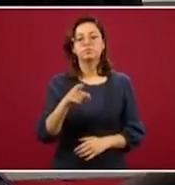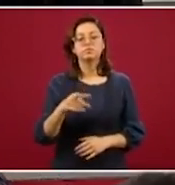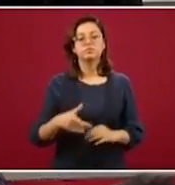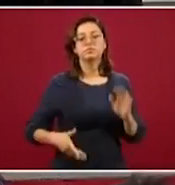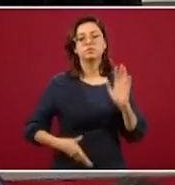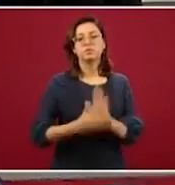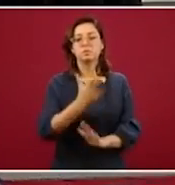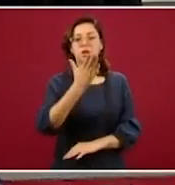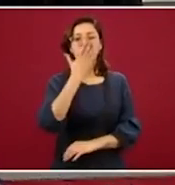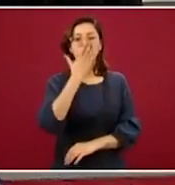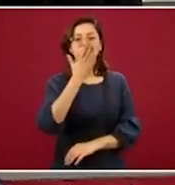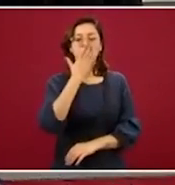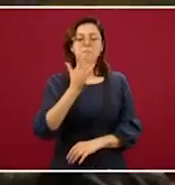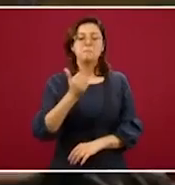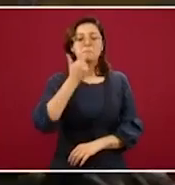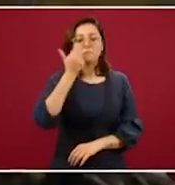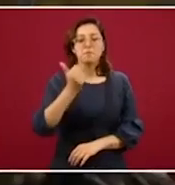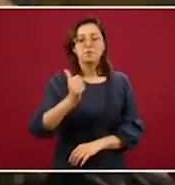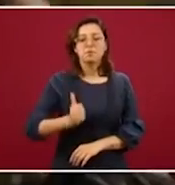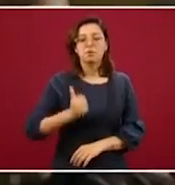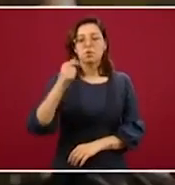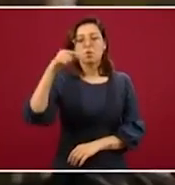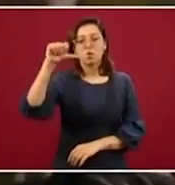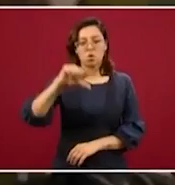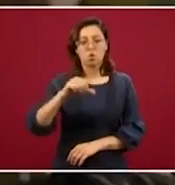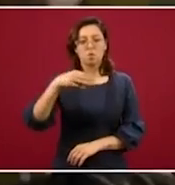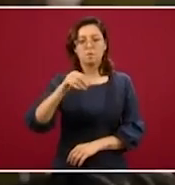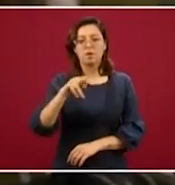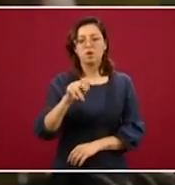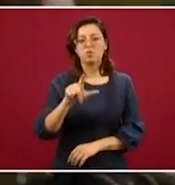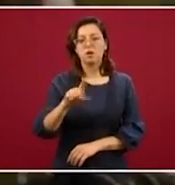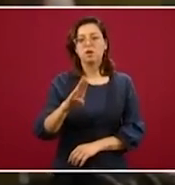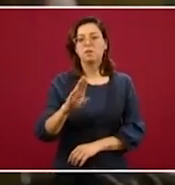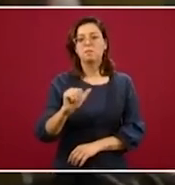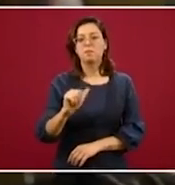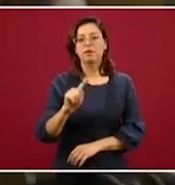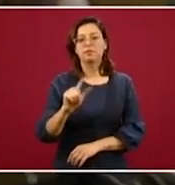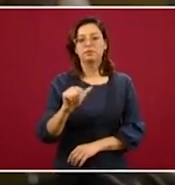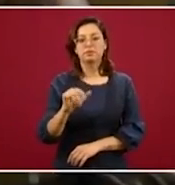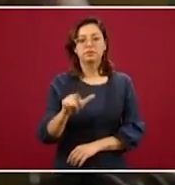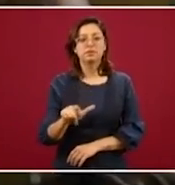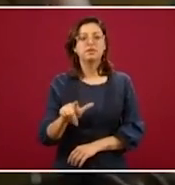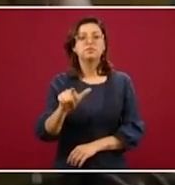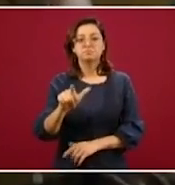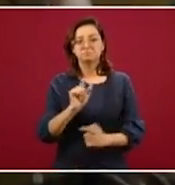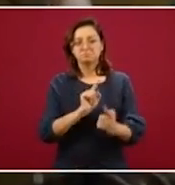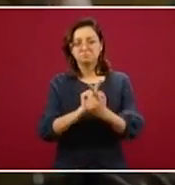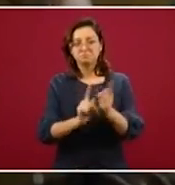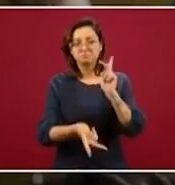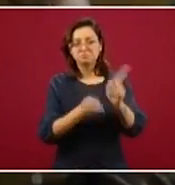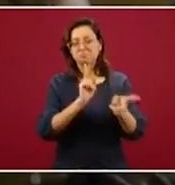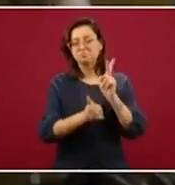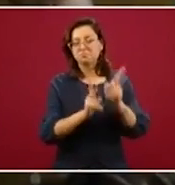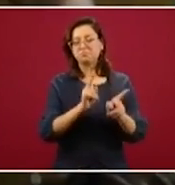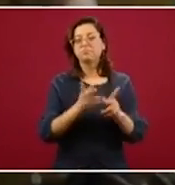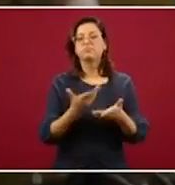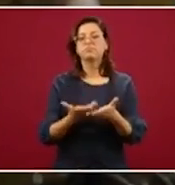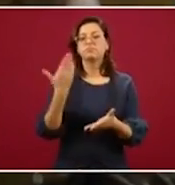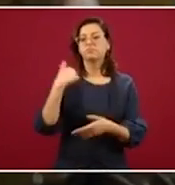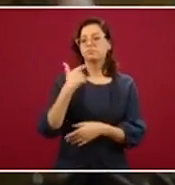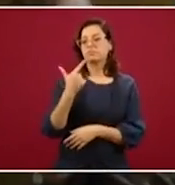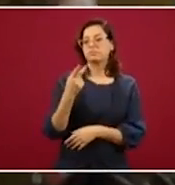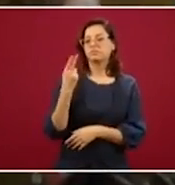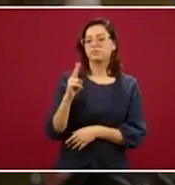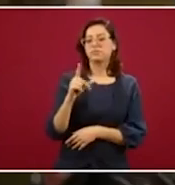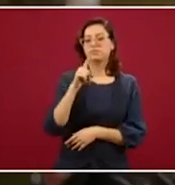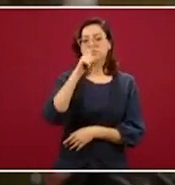exponer un par de situaciones de Sonora, pero hoy va a ver a Manuel Bartlett, además que será muy pertinente. El pasado 27 de noviembre hubo un incidente en